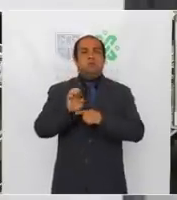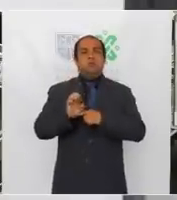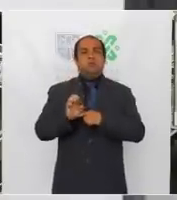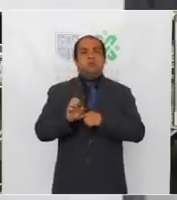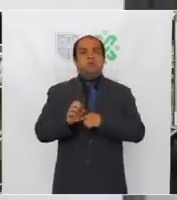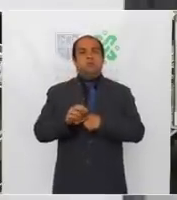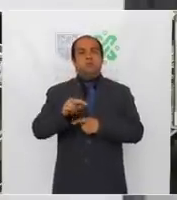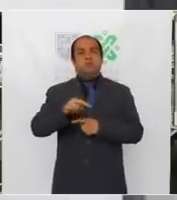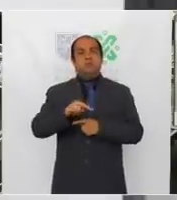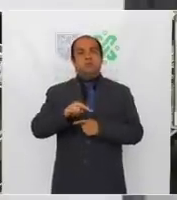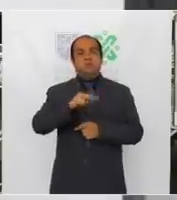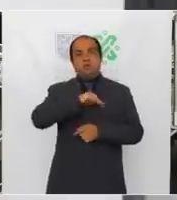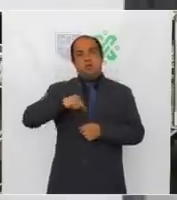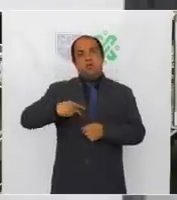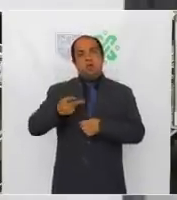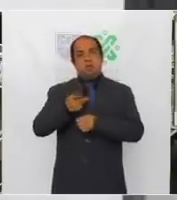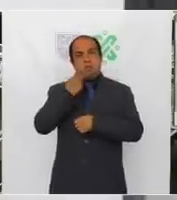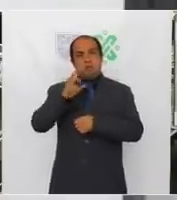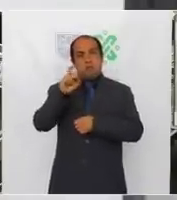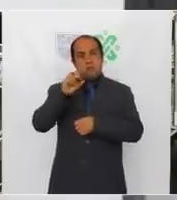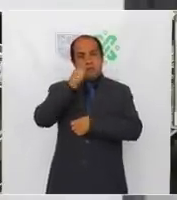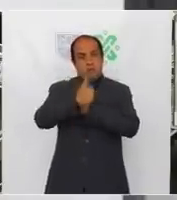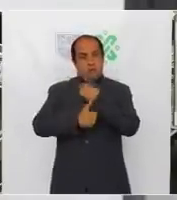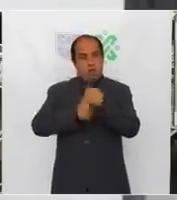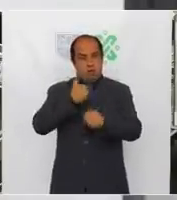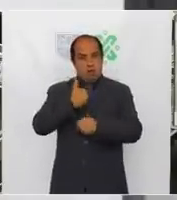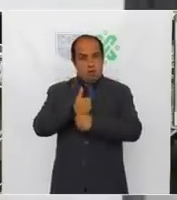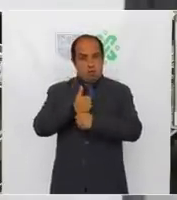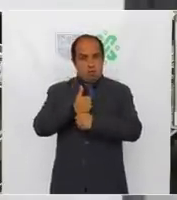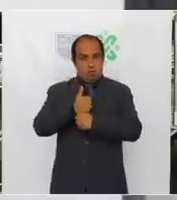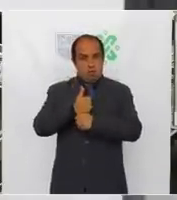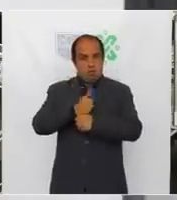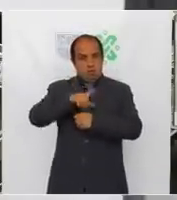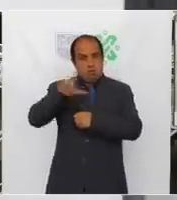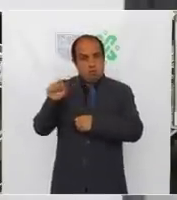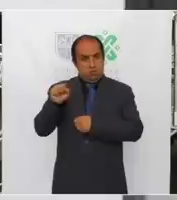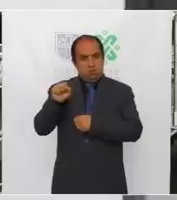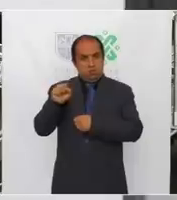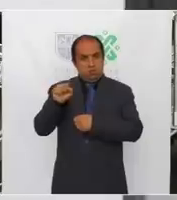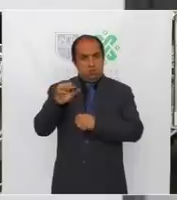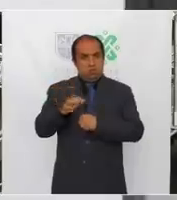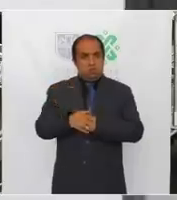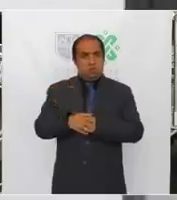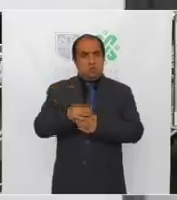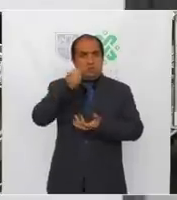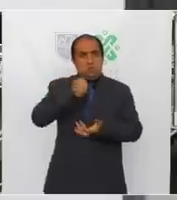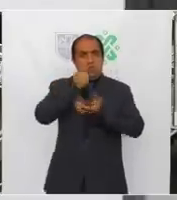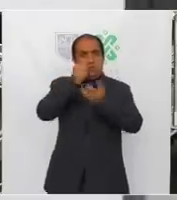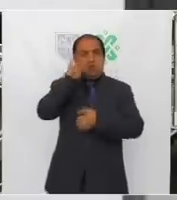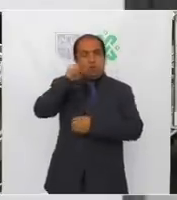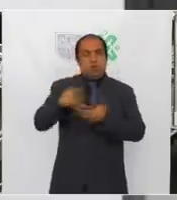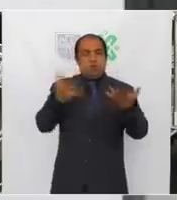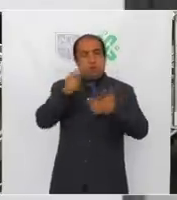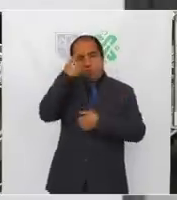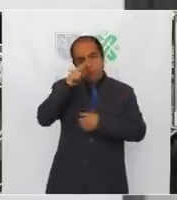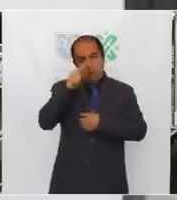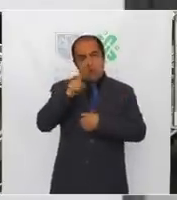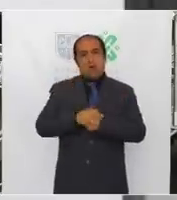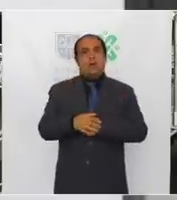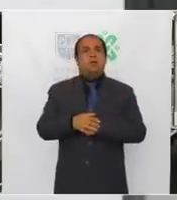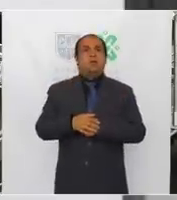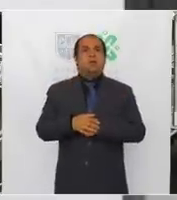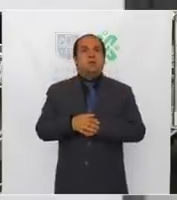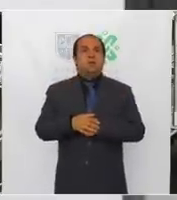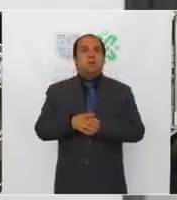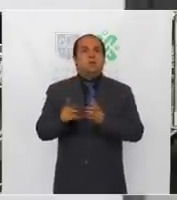hablando que 30 años después es la siguiente inversión que realmente se ha hecho para el reciclamiento de residuos